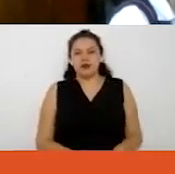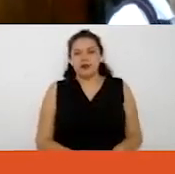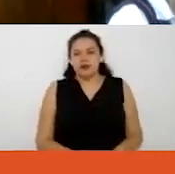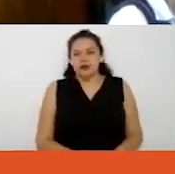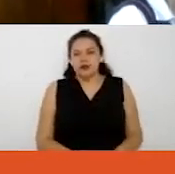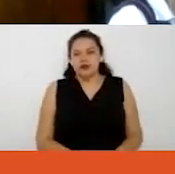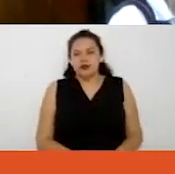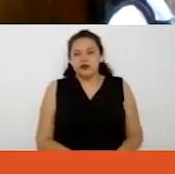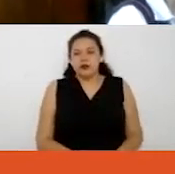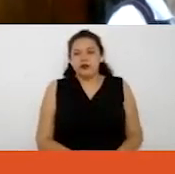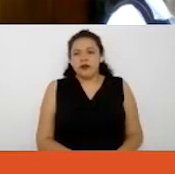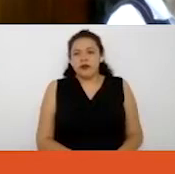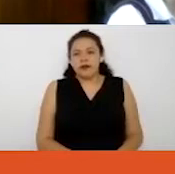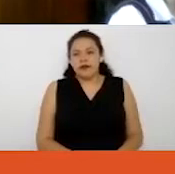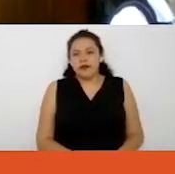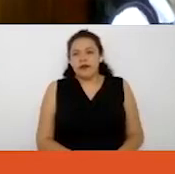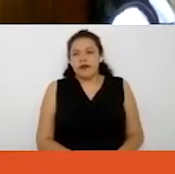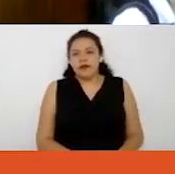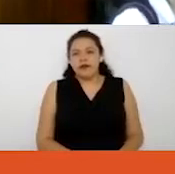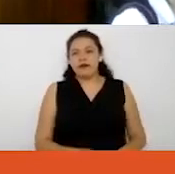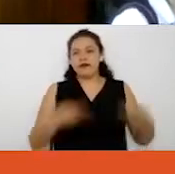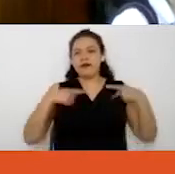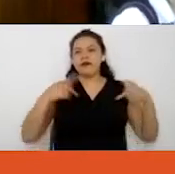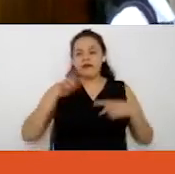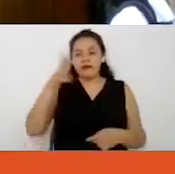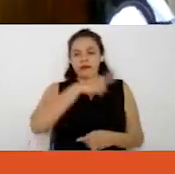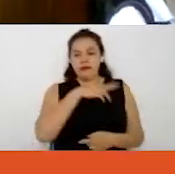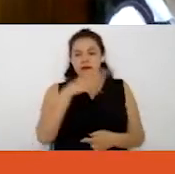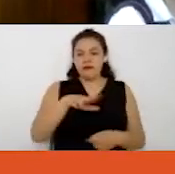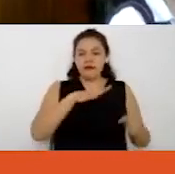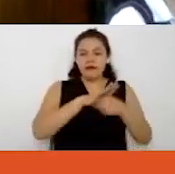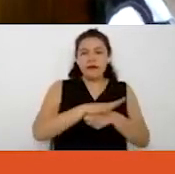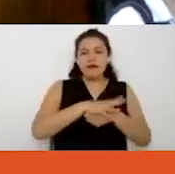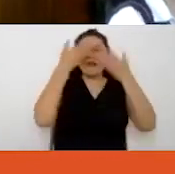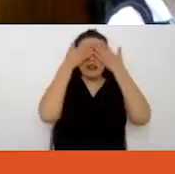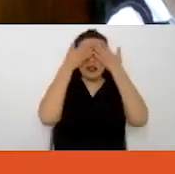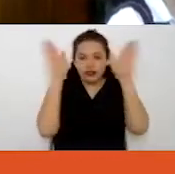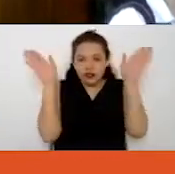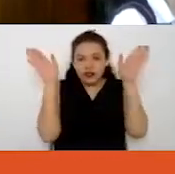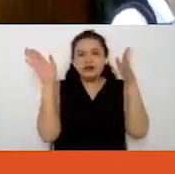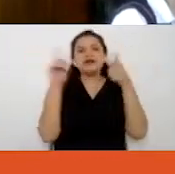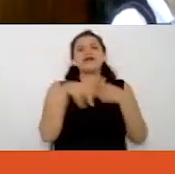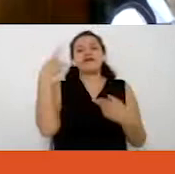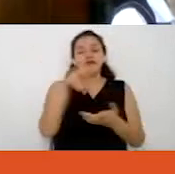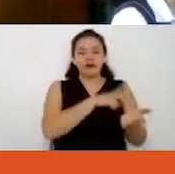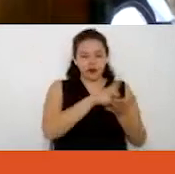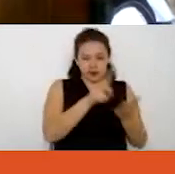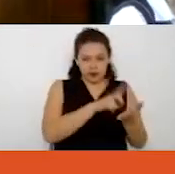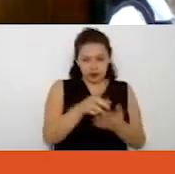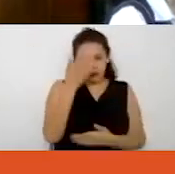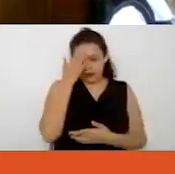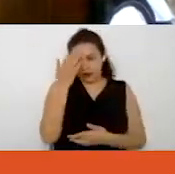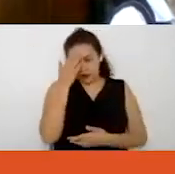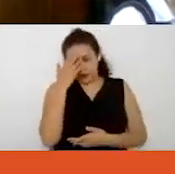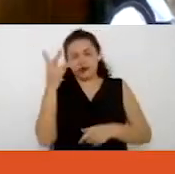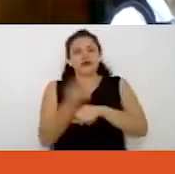saber cómo se llama el lesionado, si está consciente, si sabe su dirección, si sabe qué fue lo que